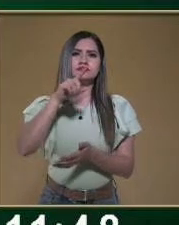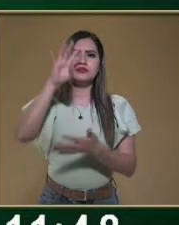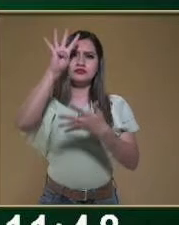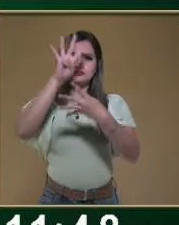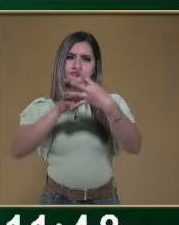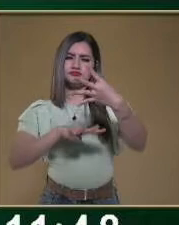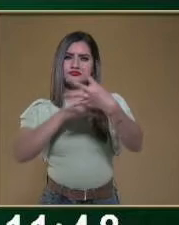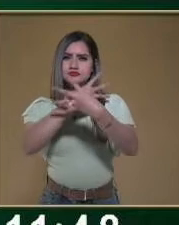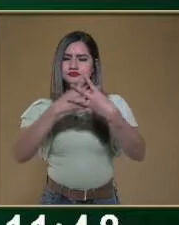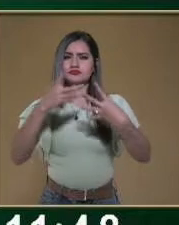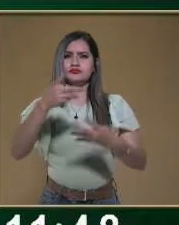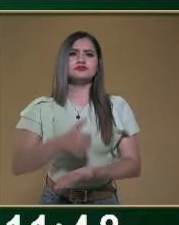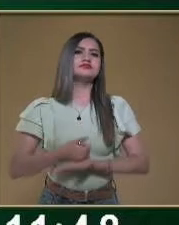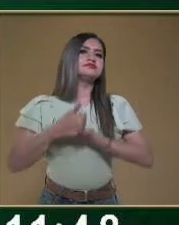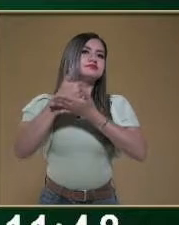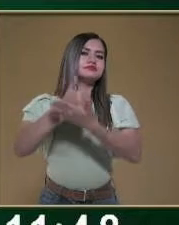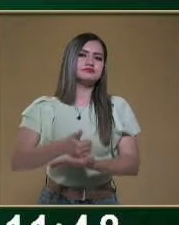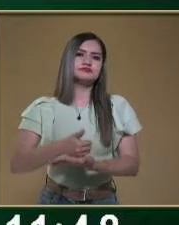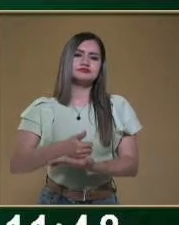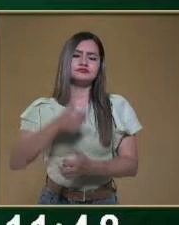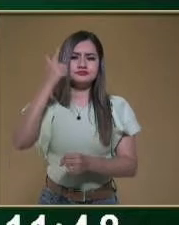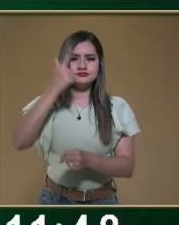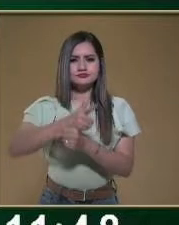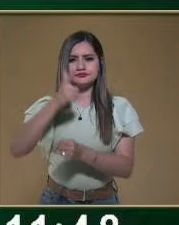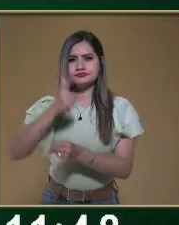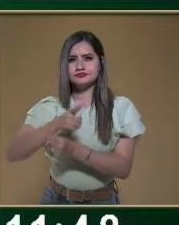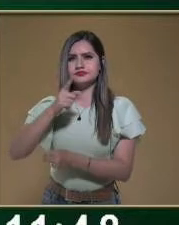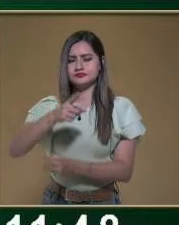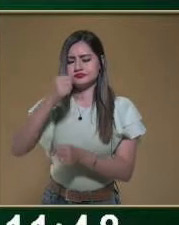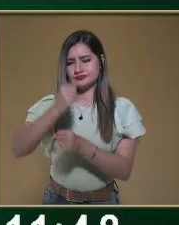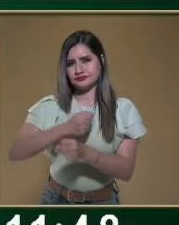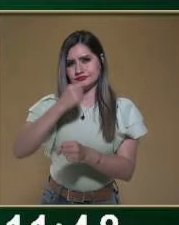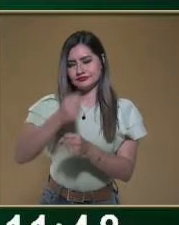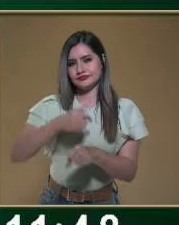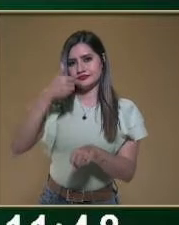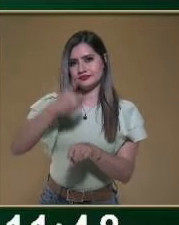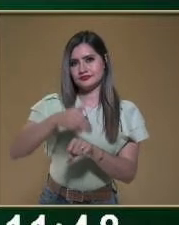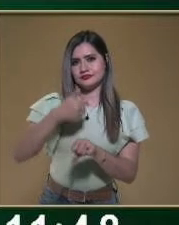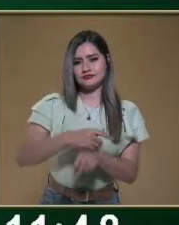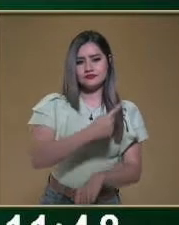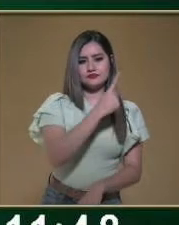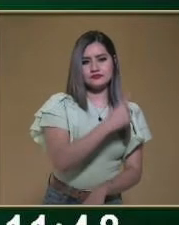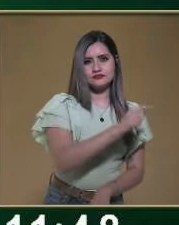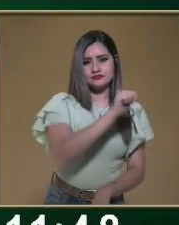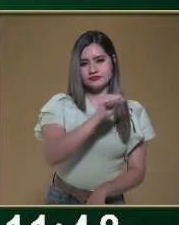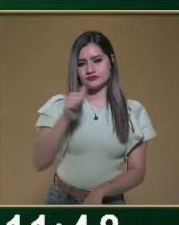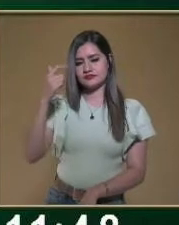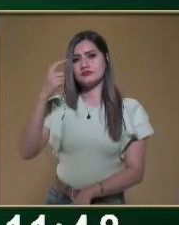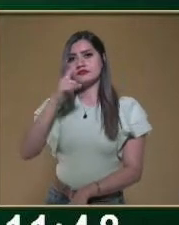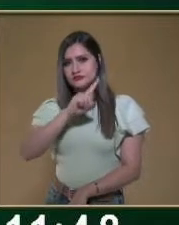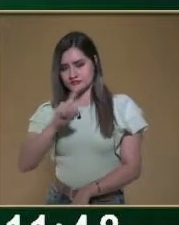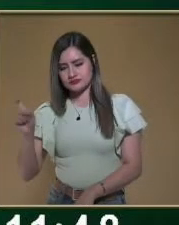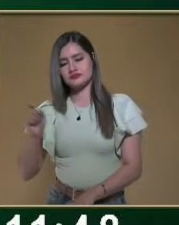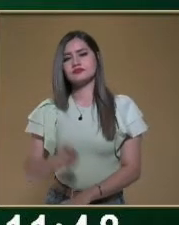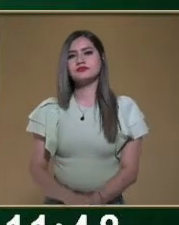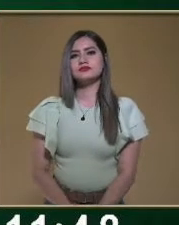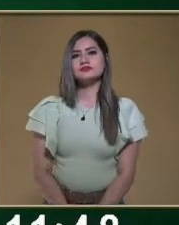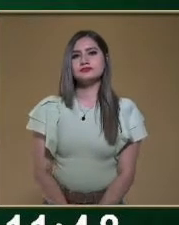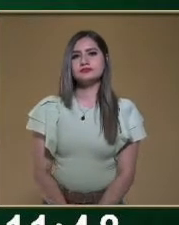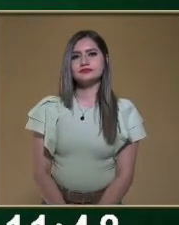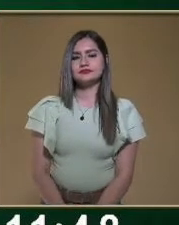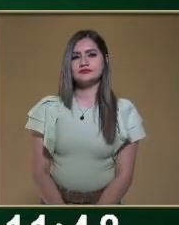a permitir reconocer y practicar los números del 1 al 100. Así